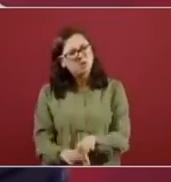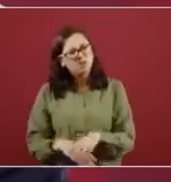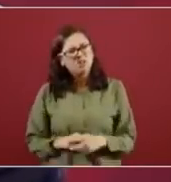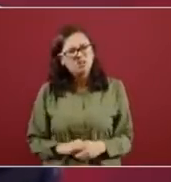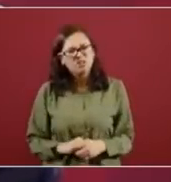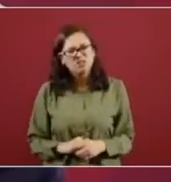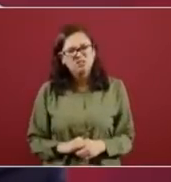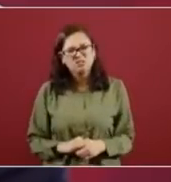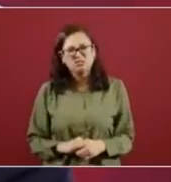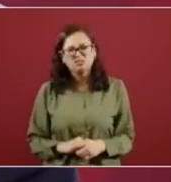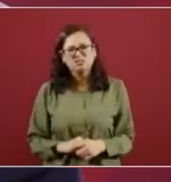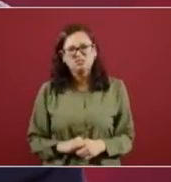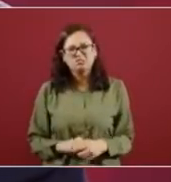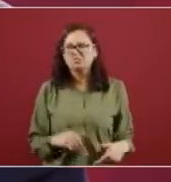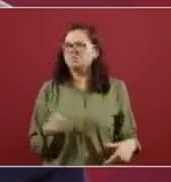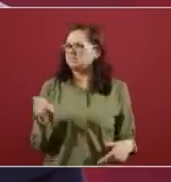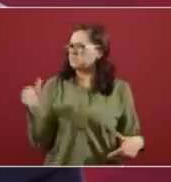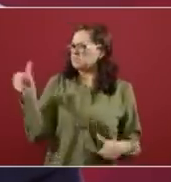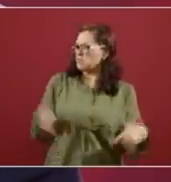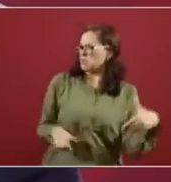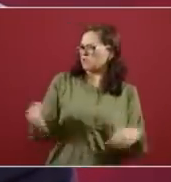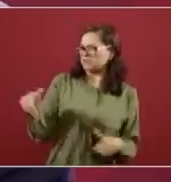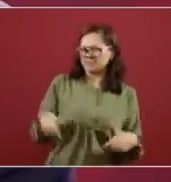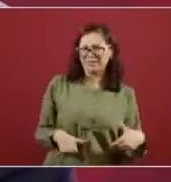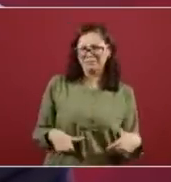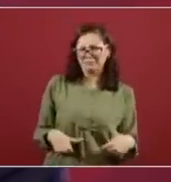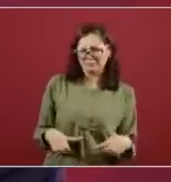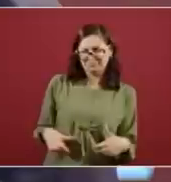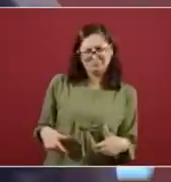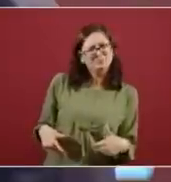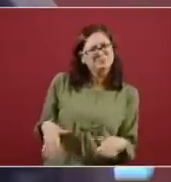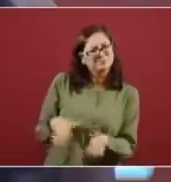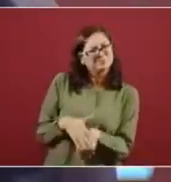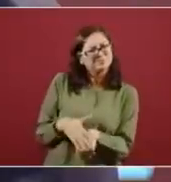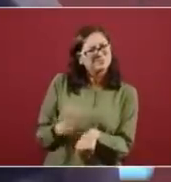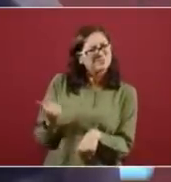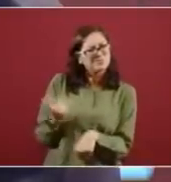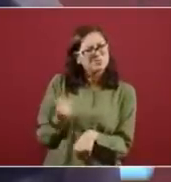y porque nos tenemos que molestar con conformarnos